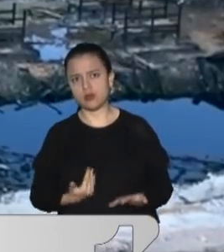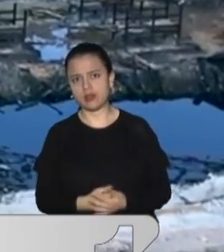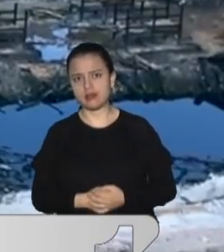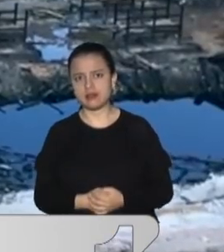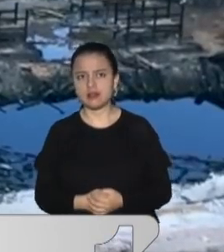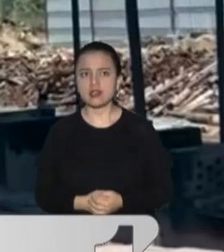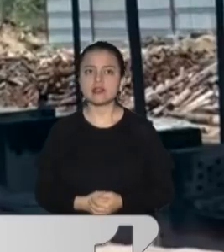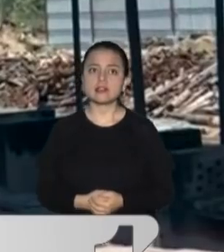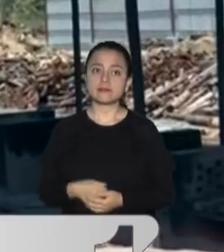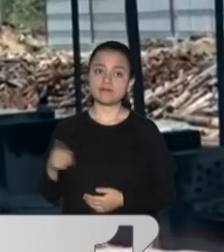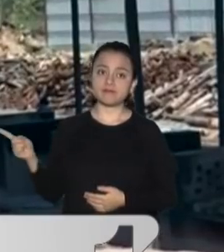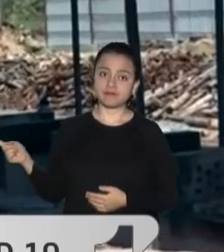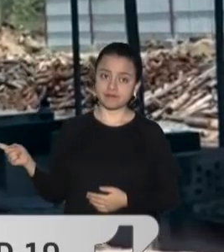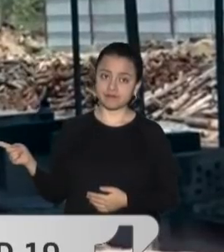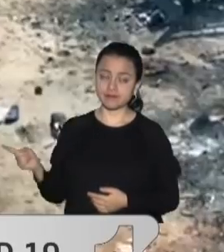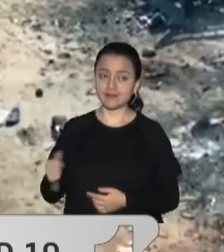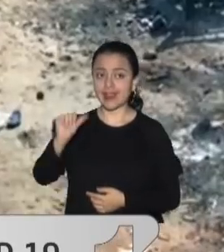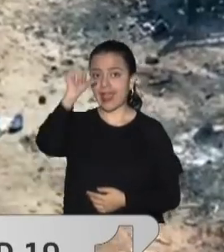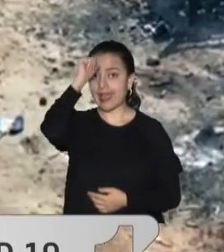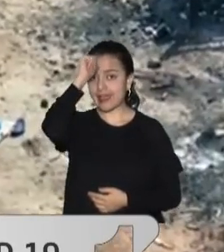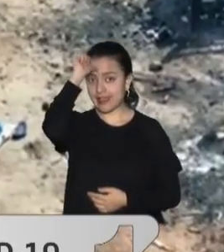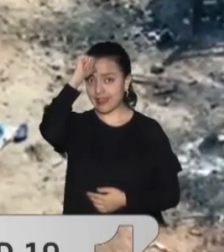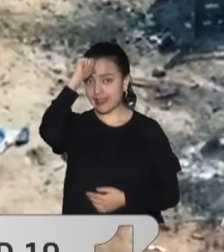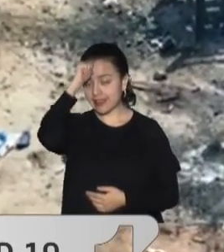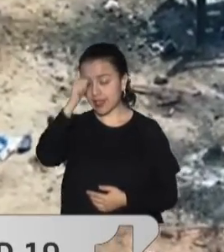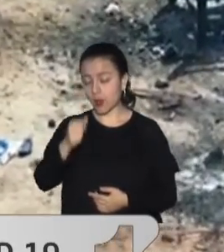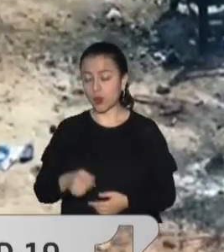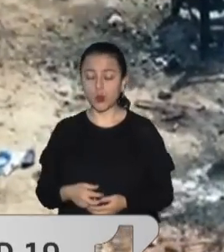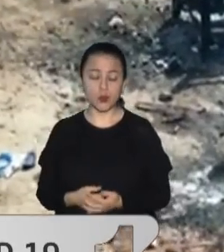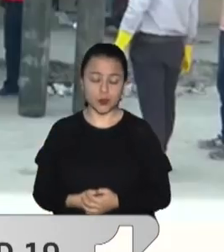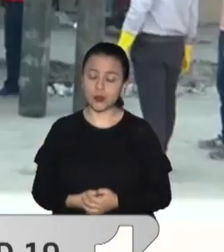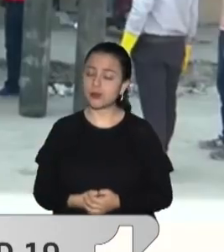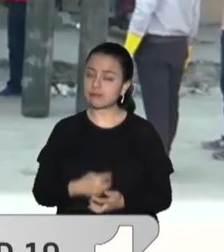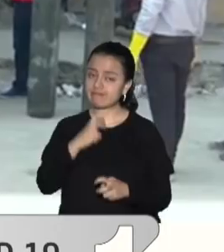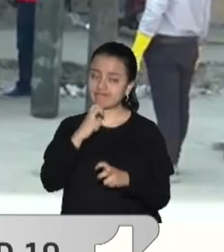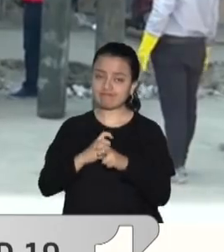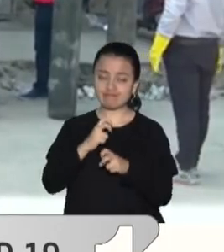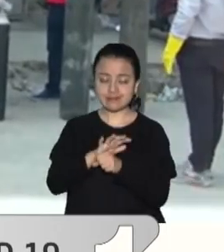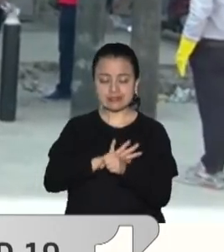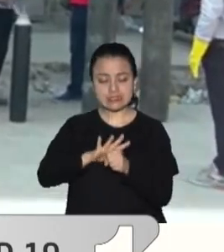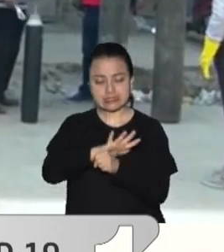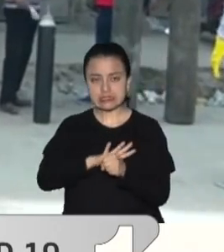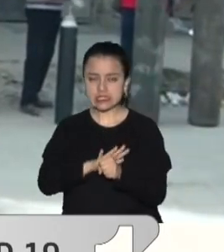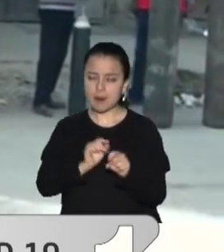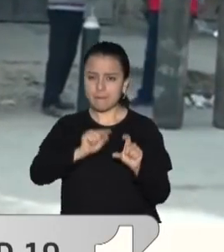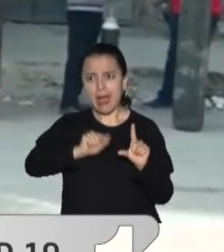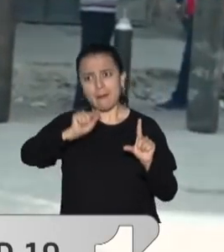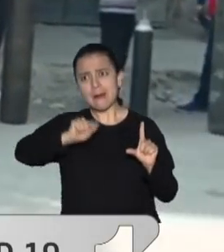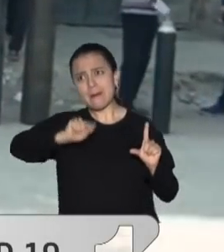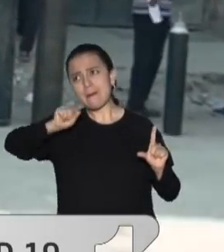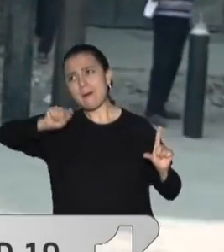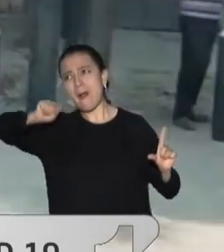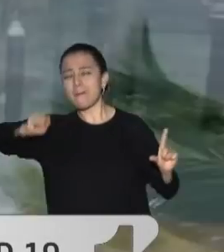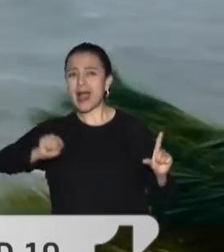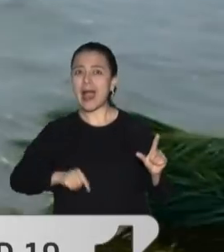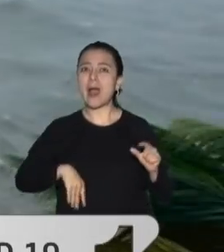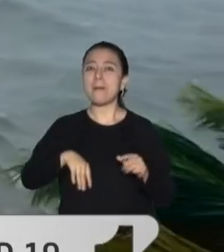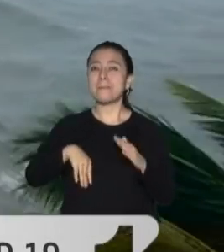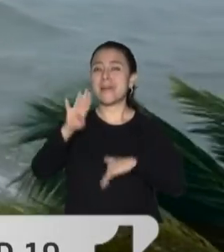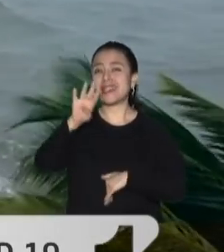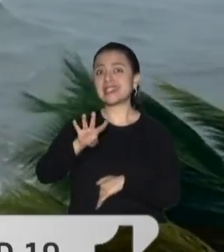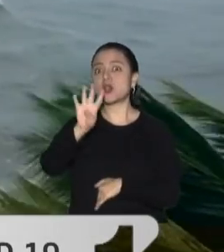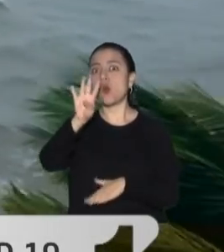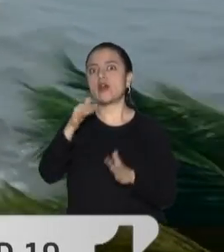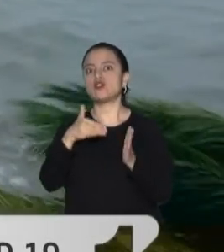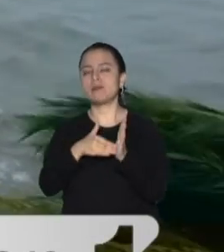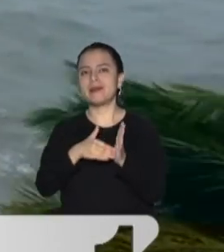Además de la difícil situación que vive India por cuenta de la pandemia del coronavirus, que reportó un récord de muertes diarias con más de 4.300, ahora